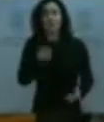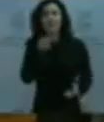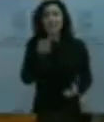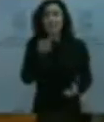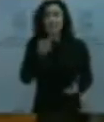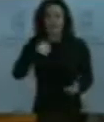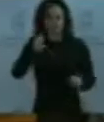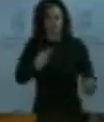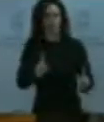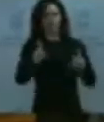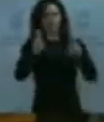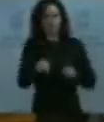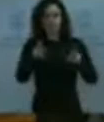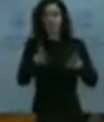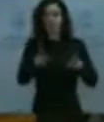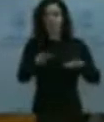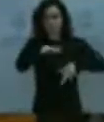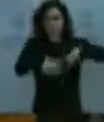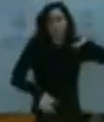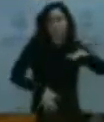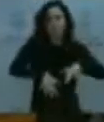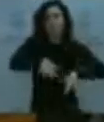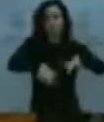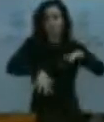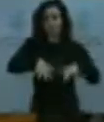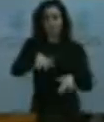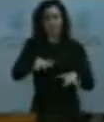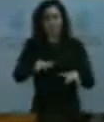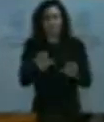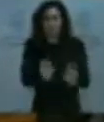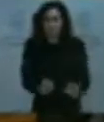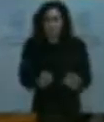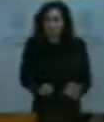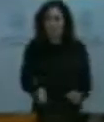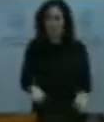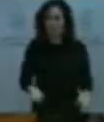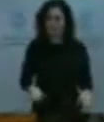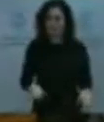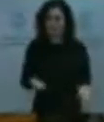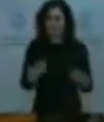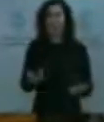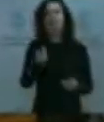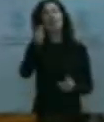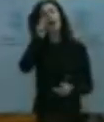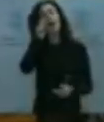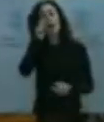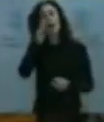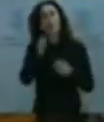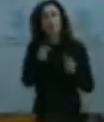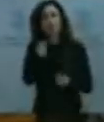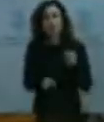desequilibrante, cierro comillas. La conclusión de la auditoría financiera era demoledora, ya que según la sindicatura,